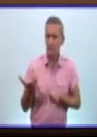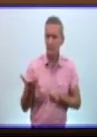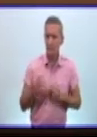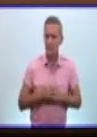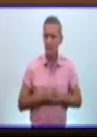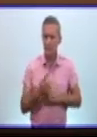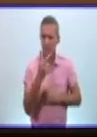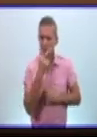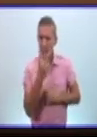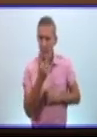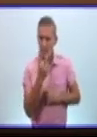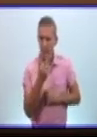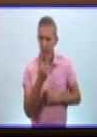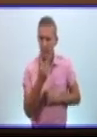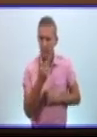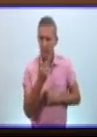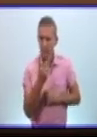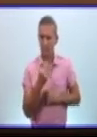Observen.